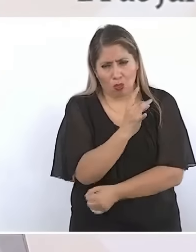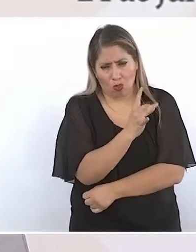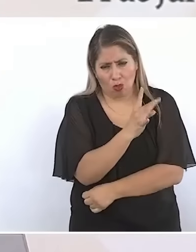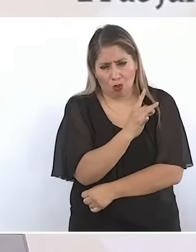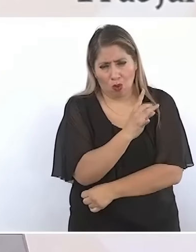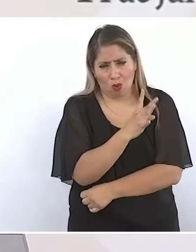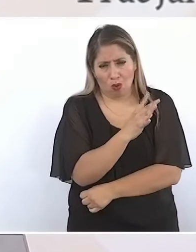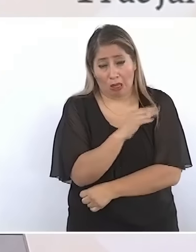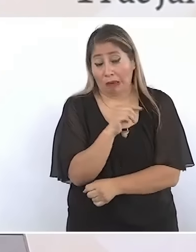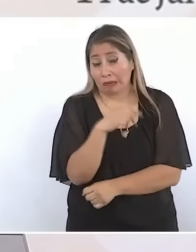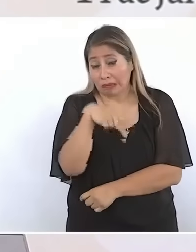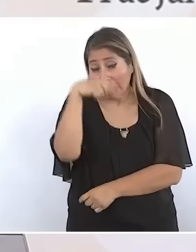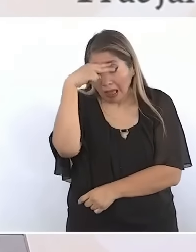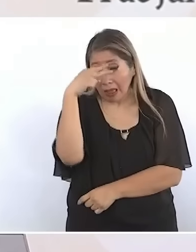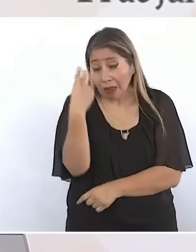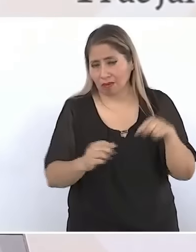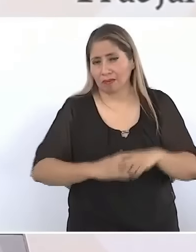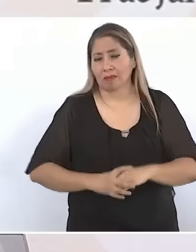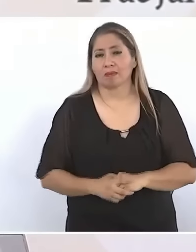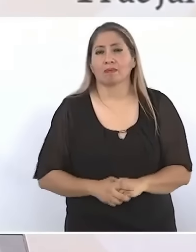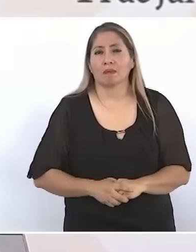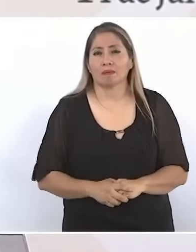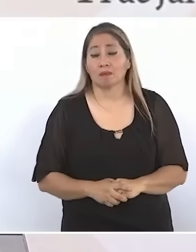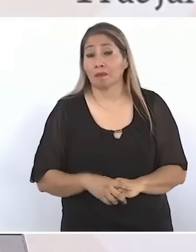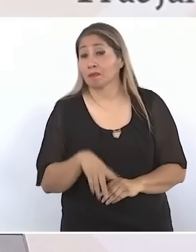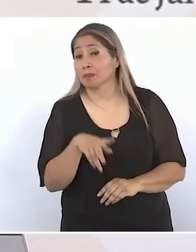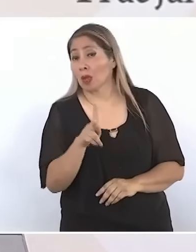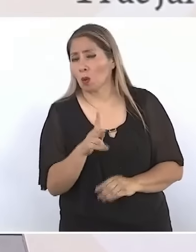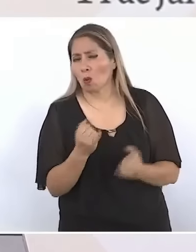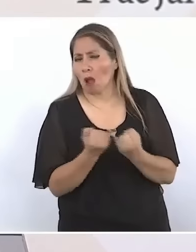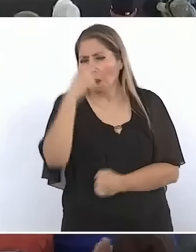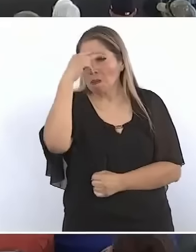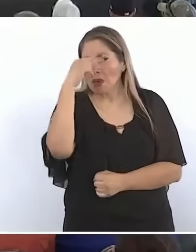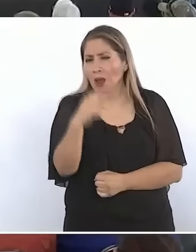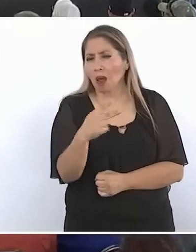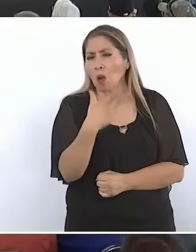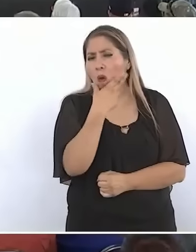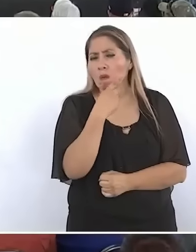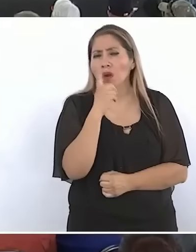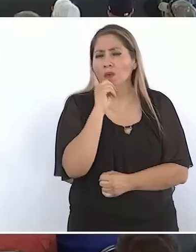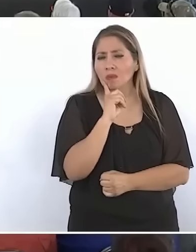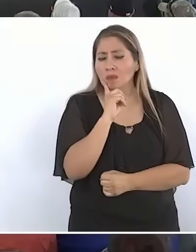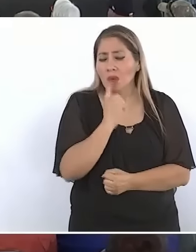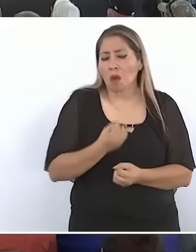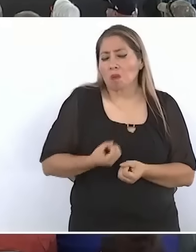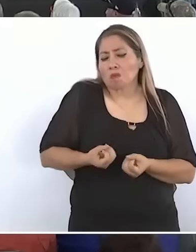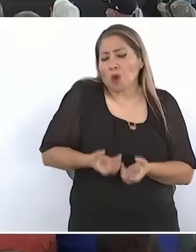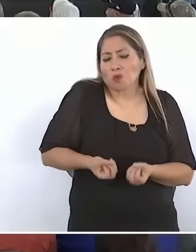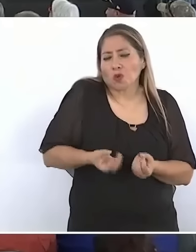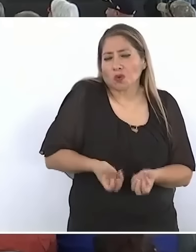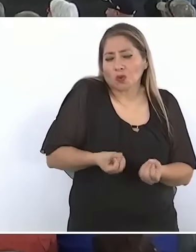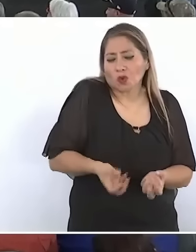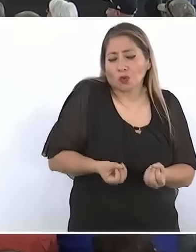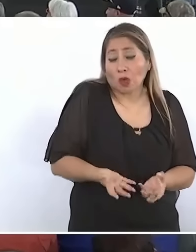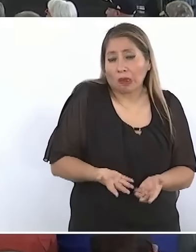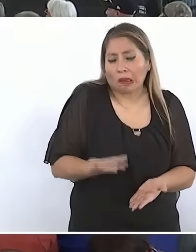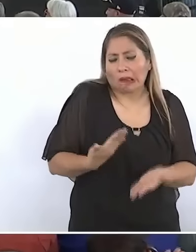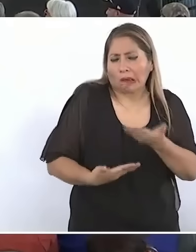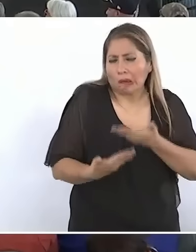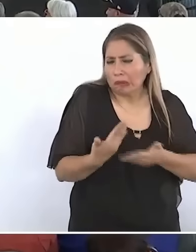que también ha marcado a nuestro país. Porque las y los mexicanos somos generosos y